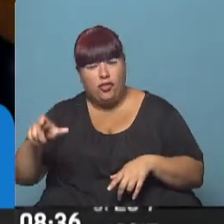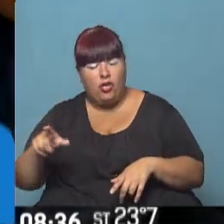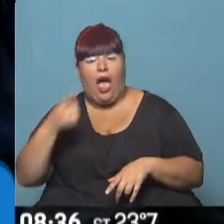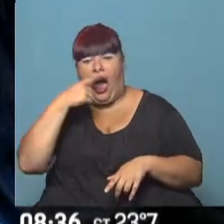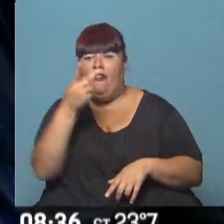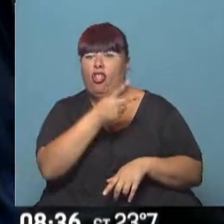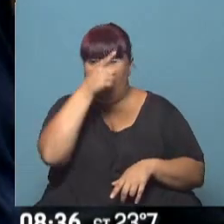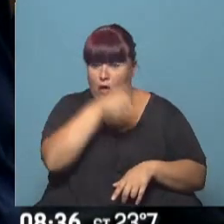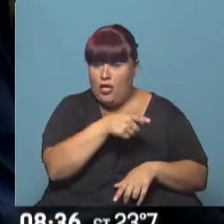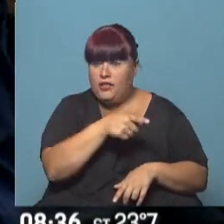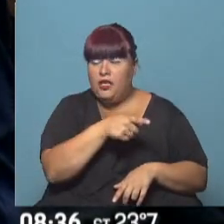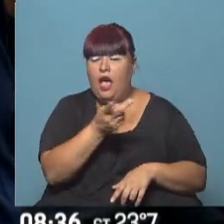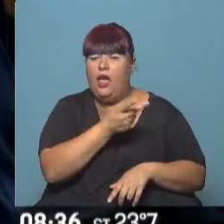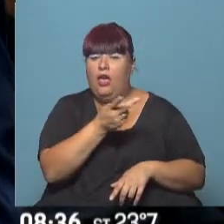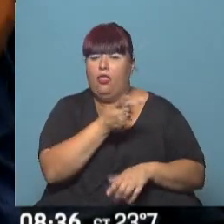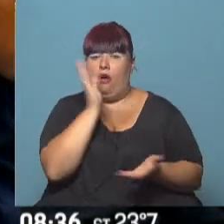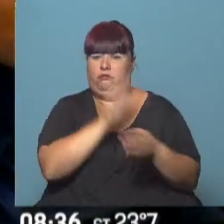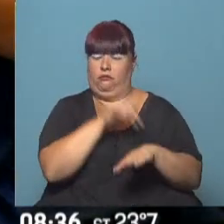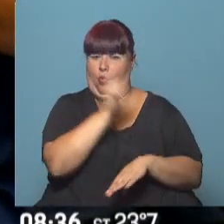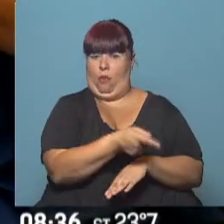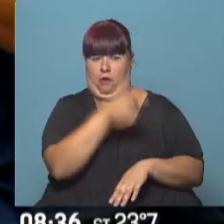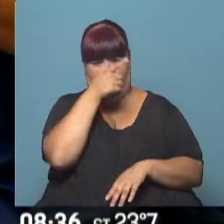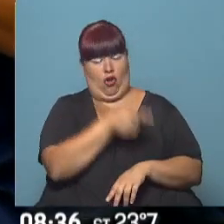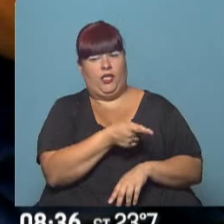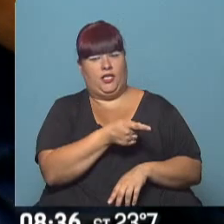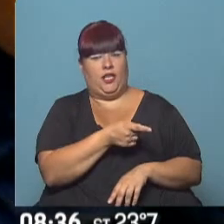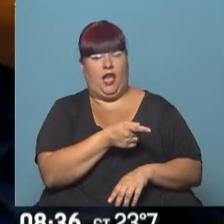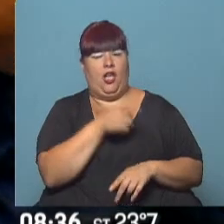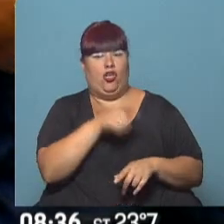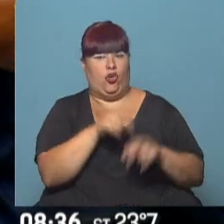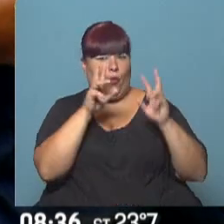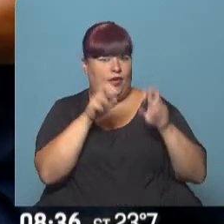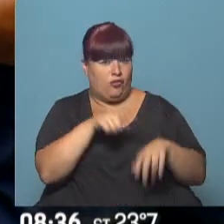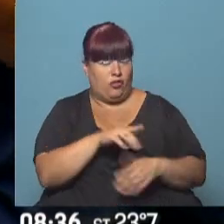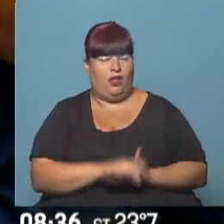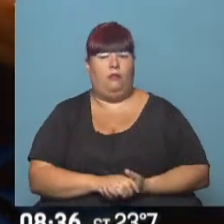y terminaron siendo imputados ellos en esos casos.